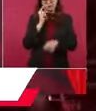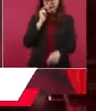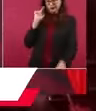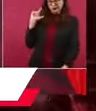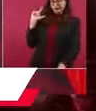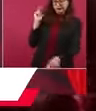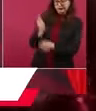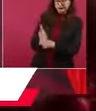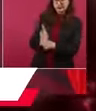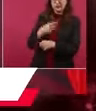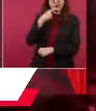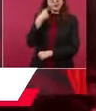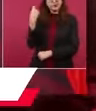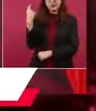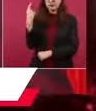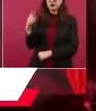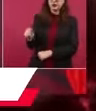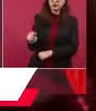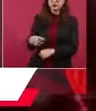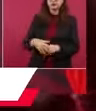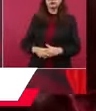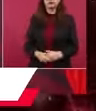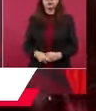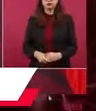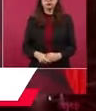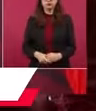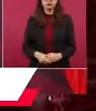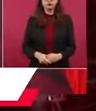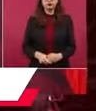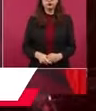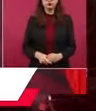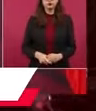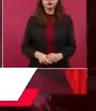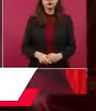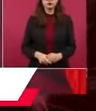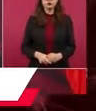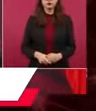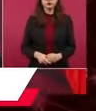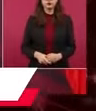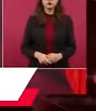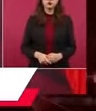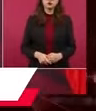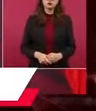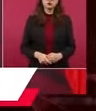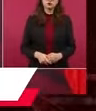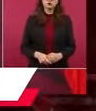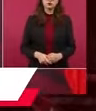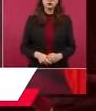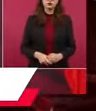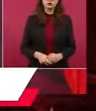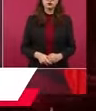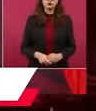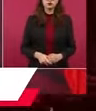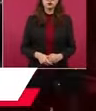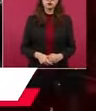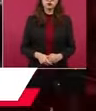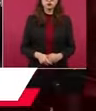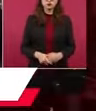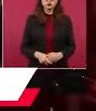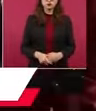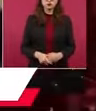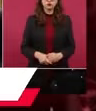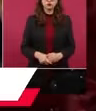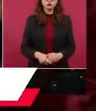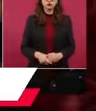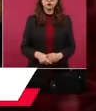Calderón informar al pueblo de México si sabía de los vínculos de Genaro García Luna con el narcotráfico, y que García